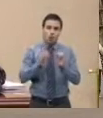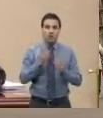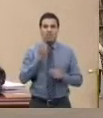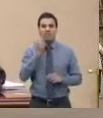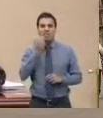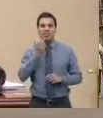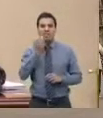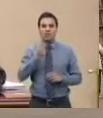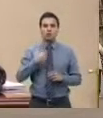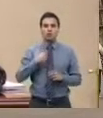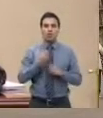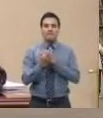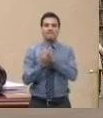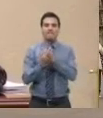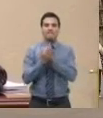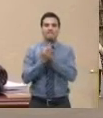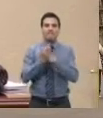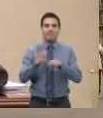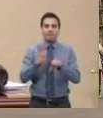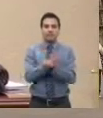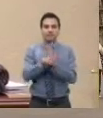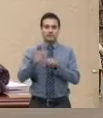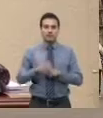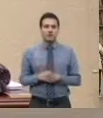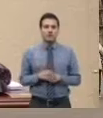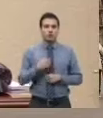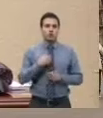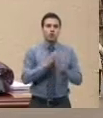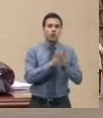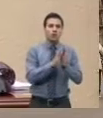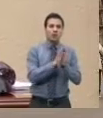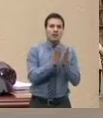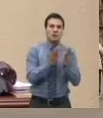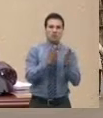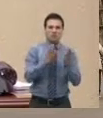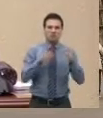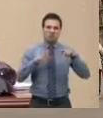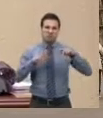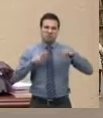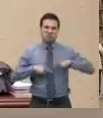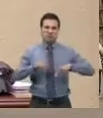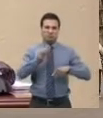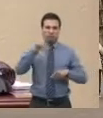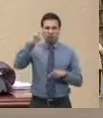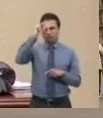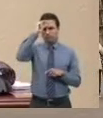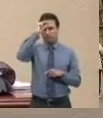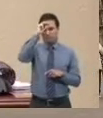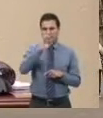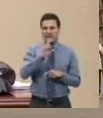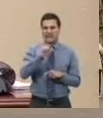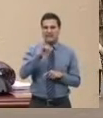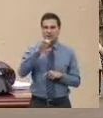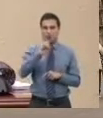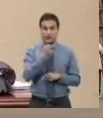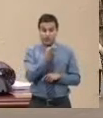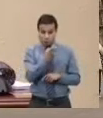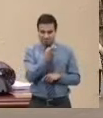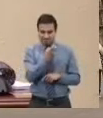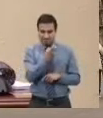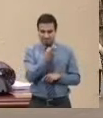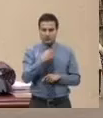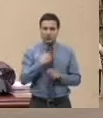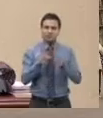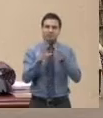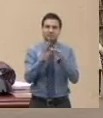del beneficio propio. Invoco a los clásicos porque la democracia, que es la forma de gobierno que las y